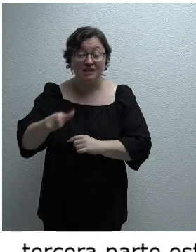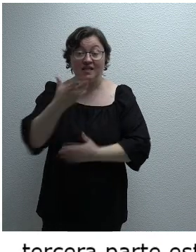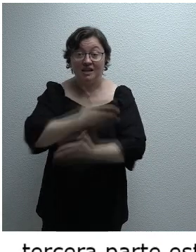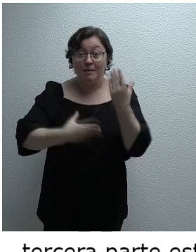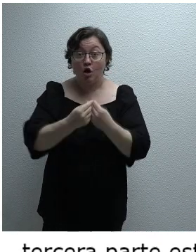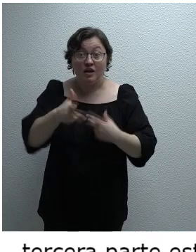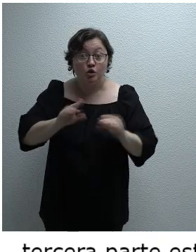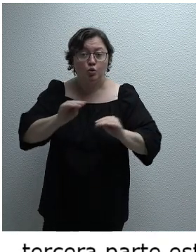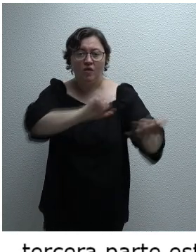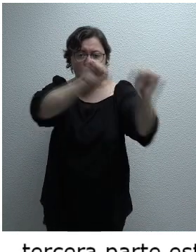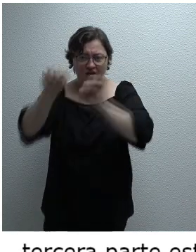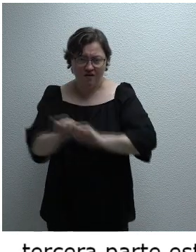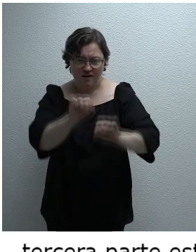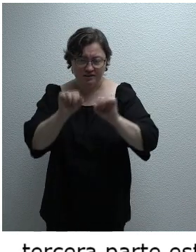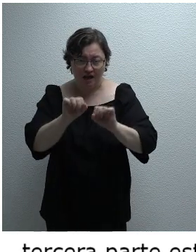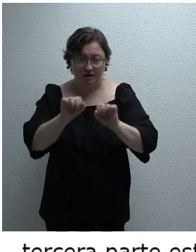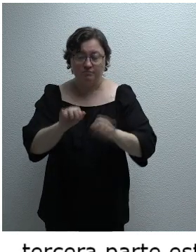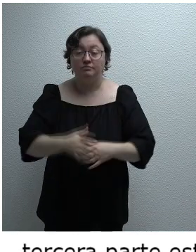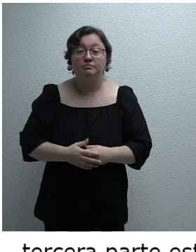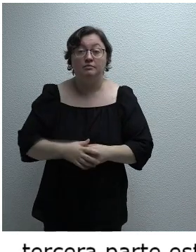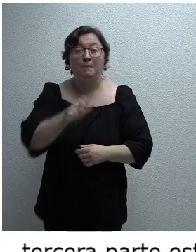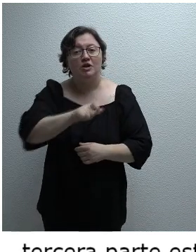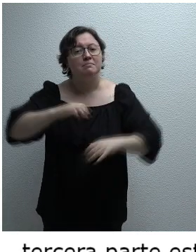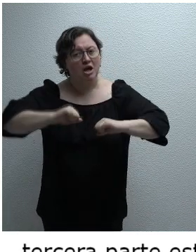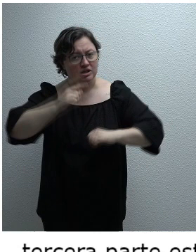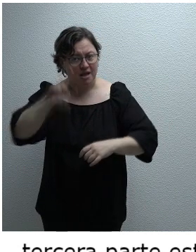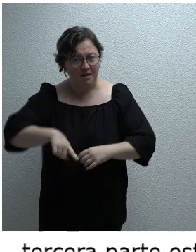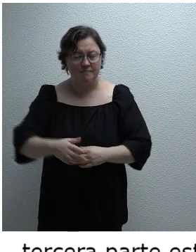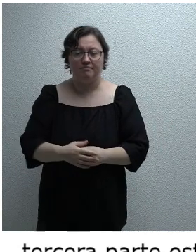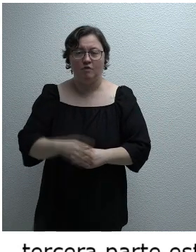las personas con discapacidad, personas mayores.